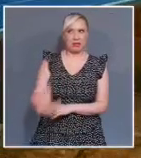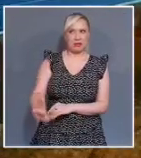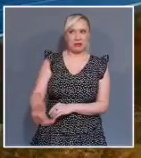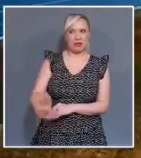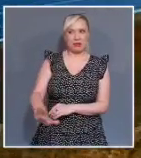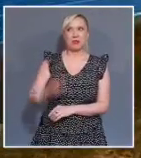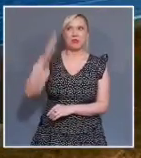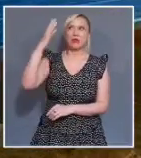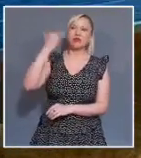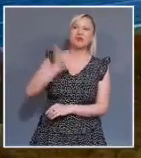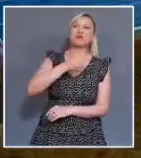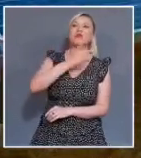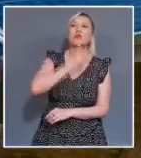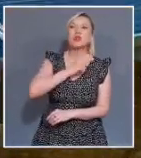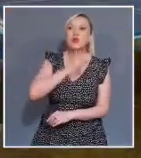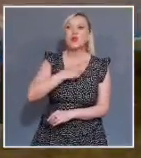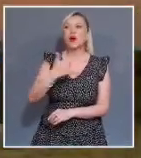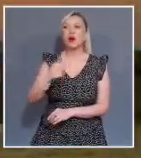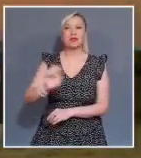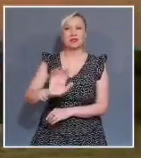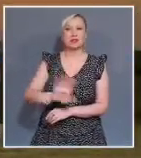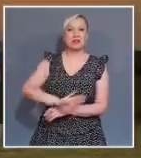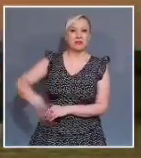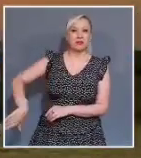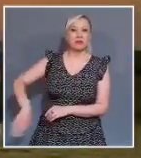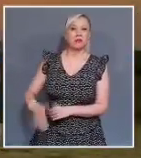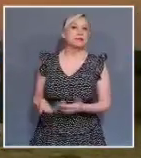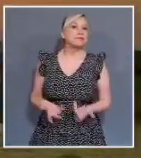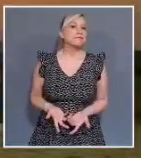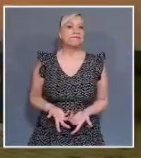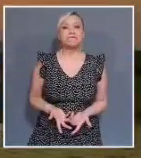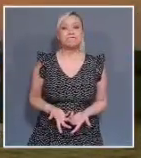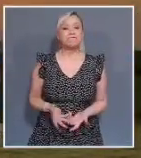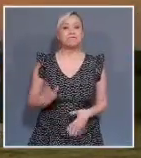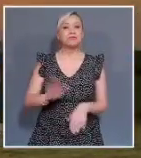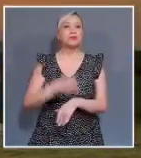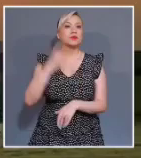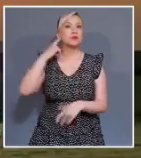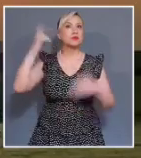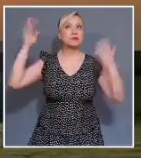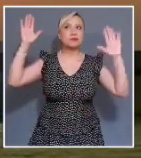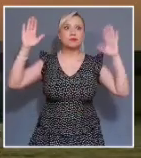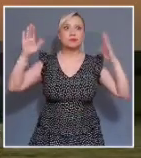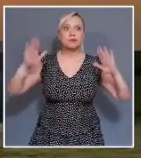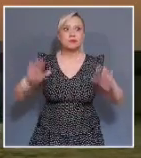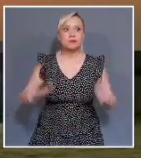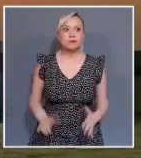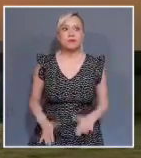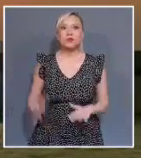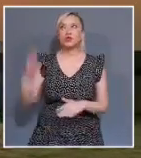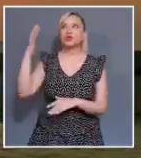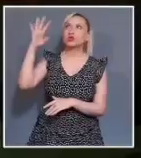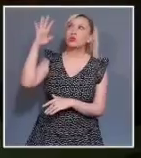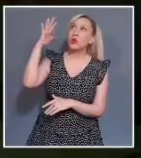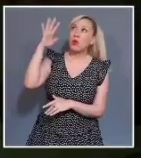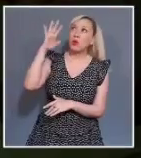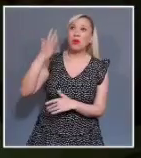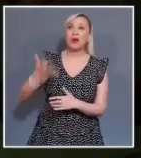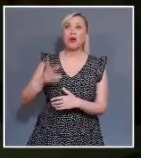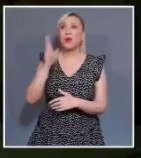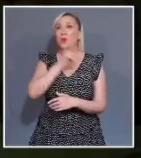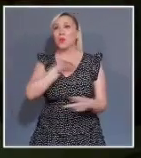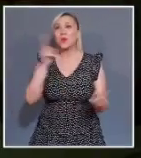generación de energía limpia se debió en parte a la caída de la generación eólica y solar, impactando negativamente la